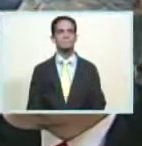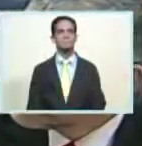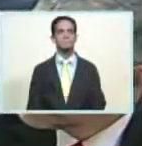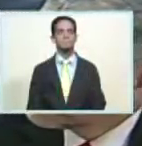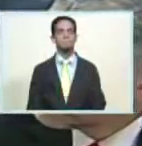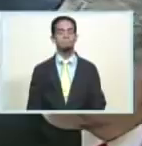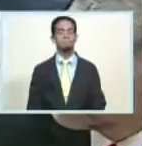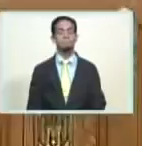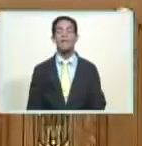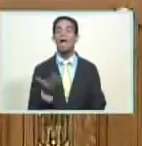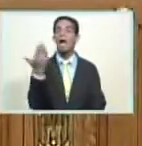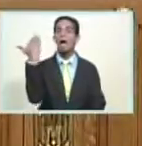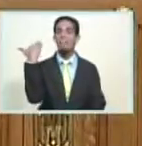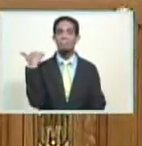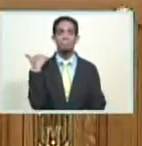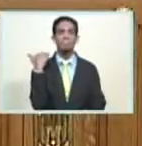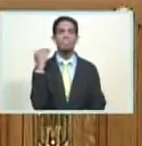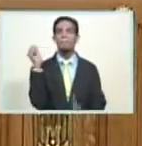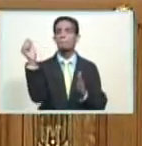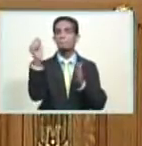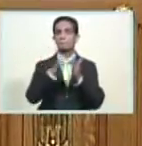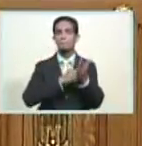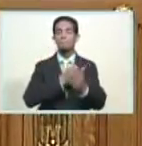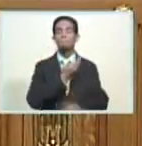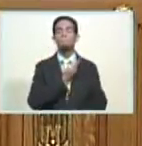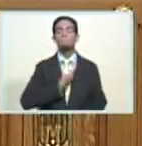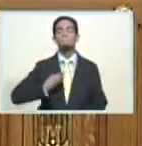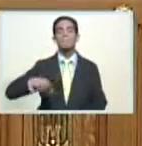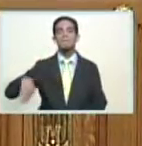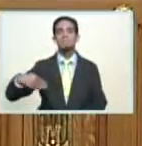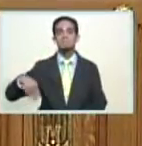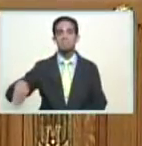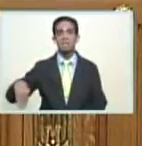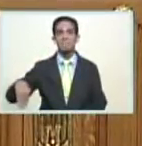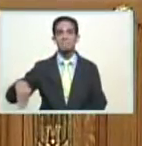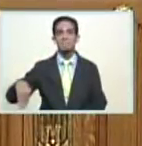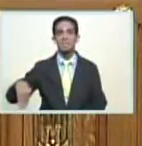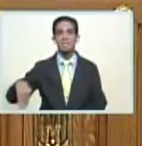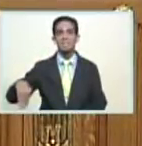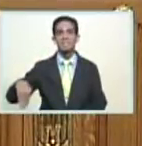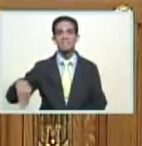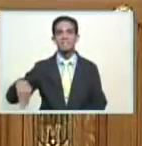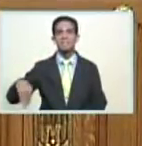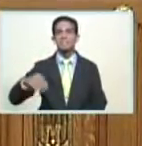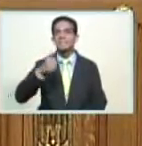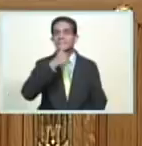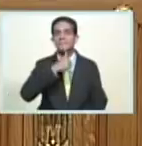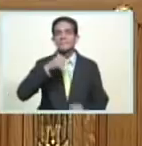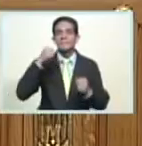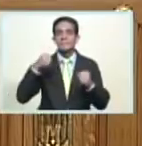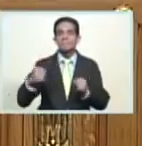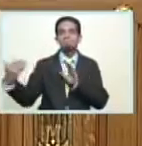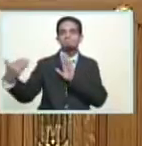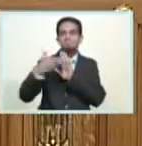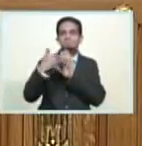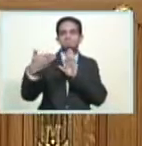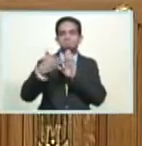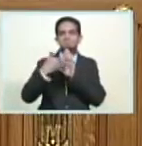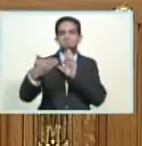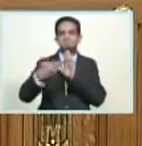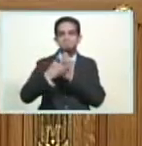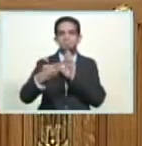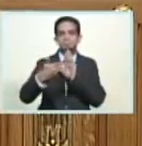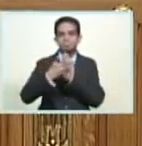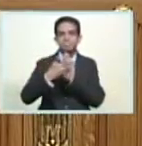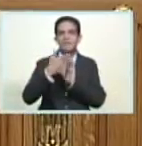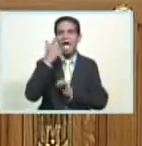Creo que no ha habido un presidente en la historia de este país sometido a tanta persecución imperialista, a tanto látigo